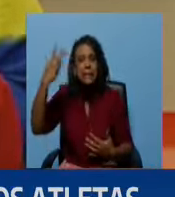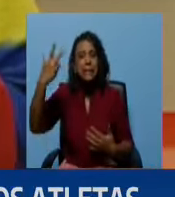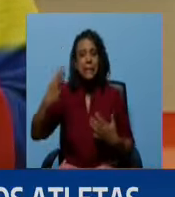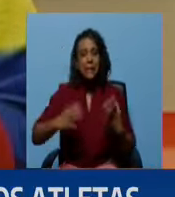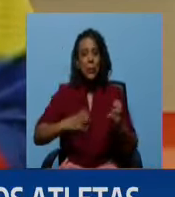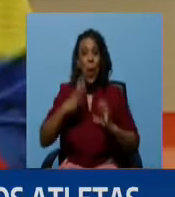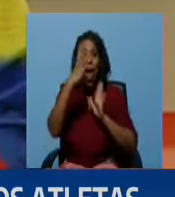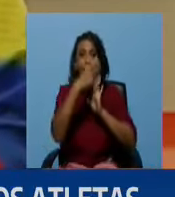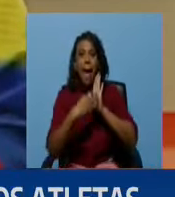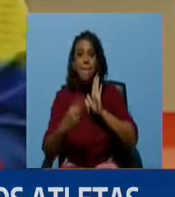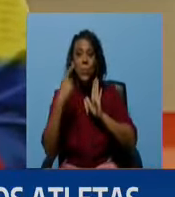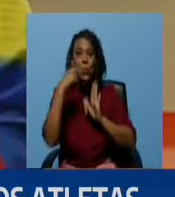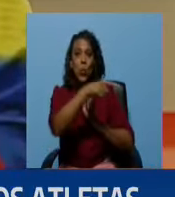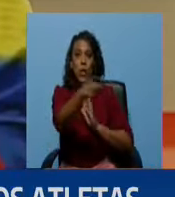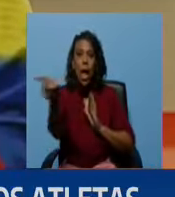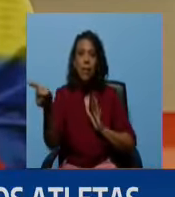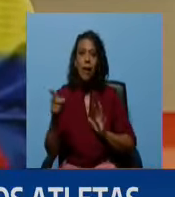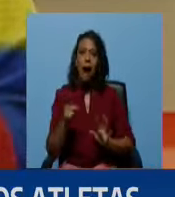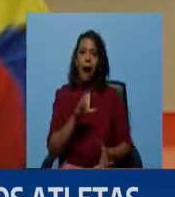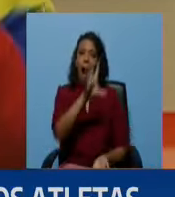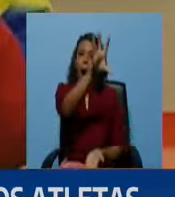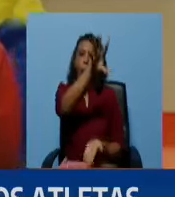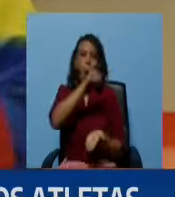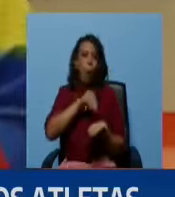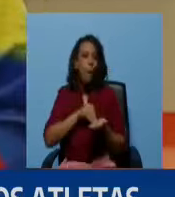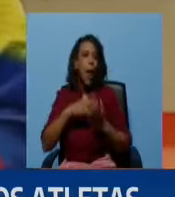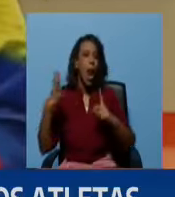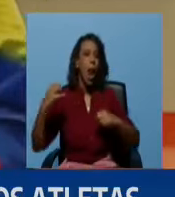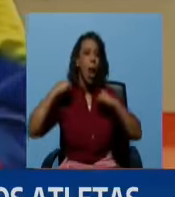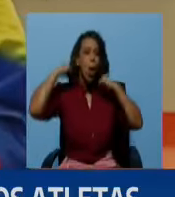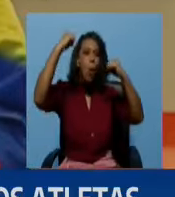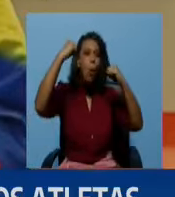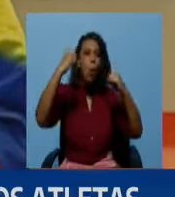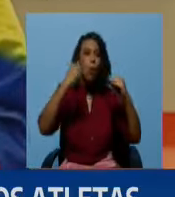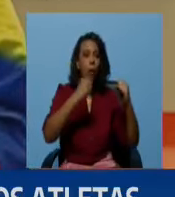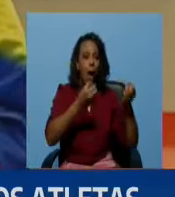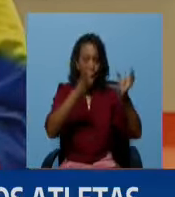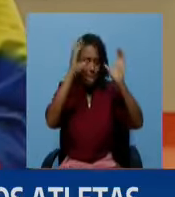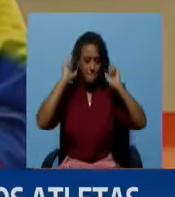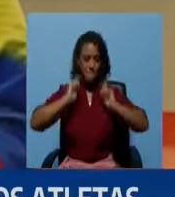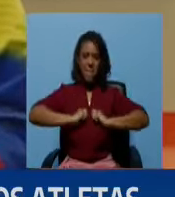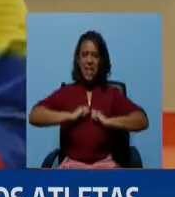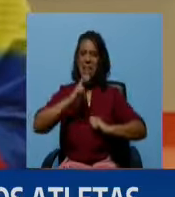en el ejemplo que ustedes dan, en los logros que ustedes le traen a Venezuela.